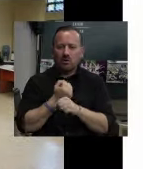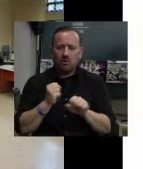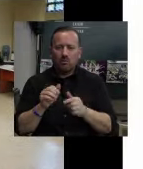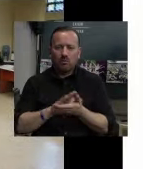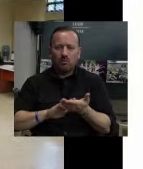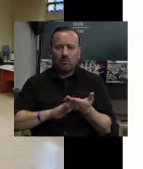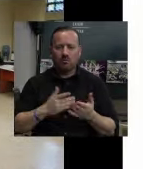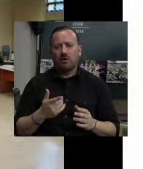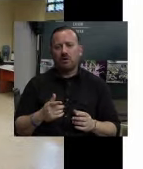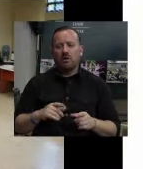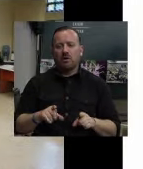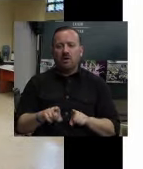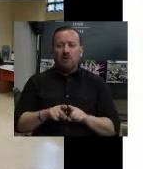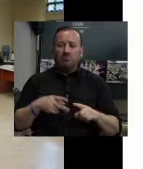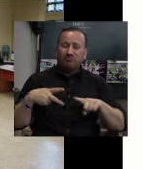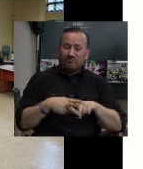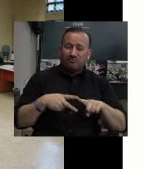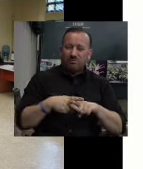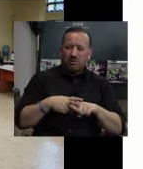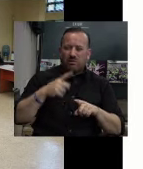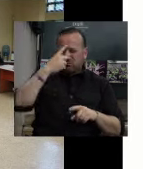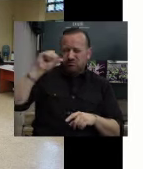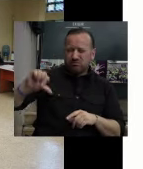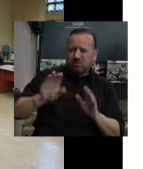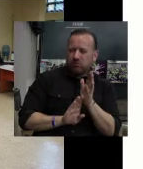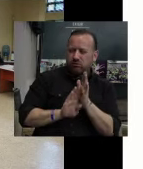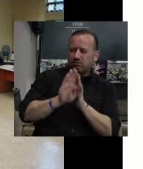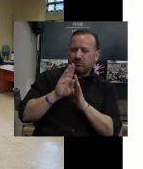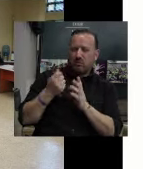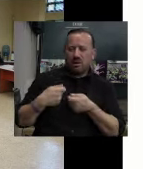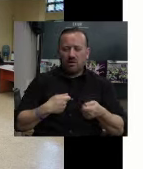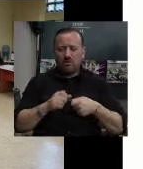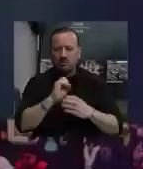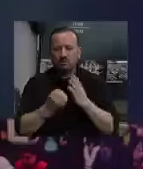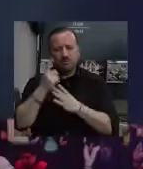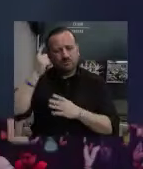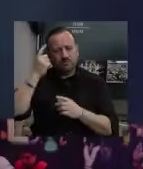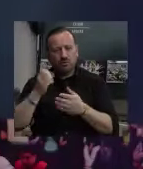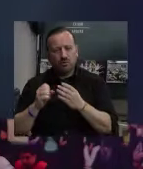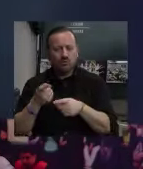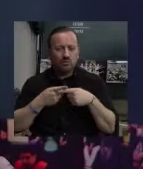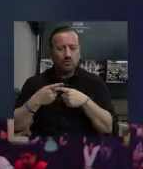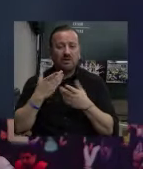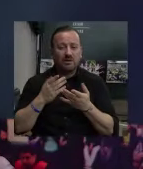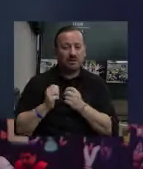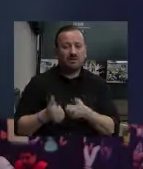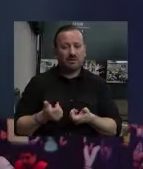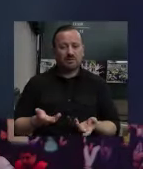satanizar el crecimiento económico en la innovación social Ese es el desafío